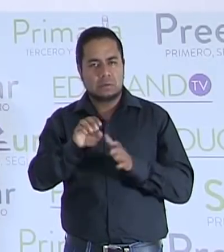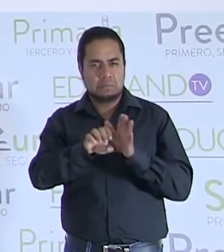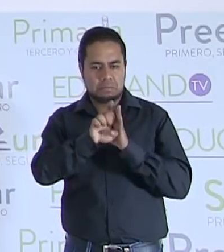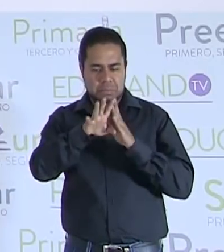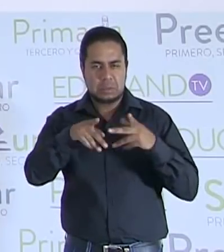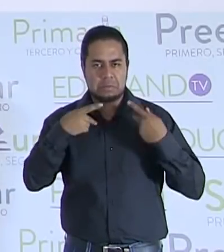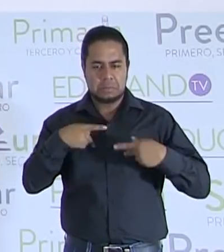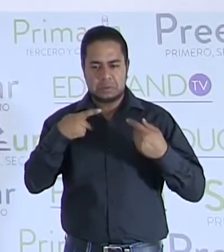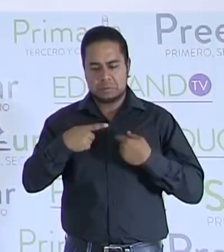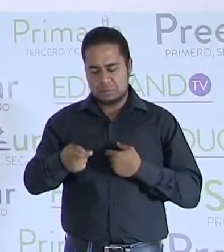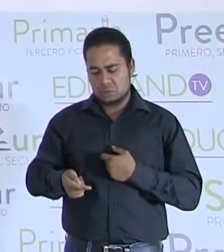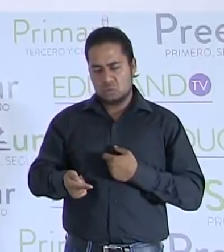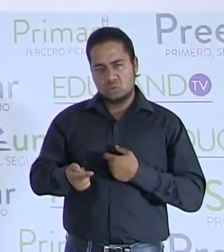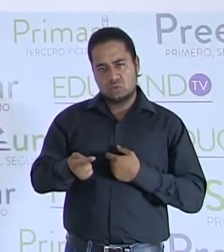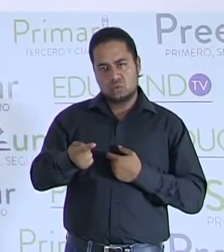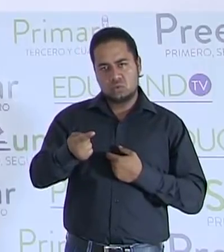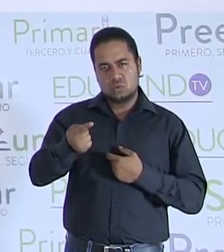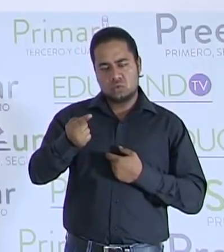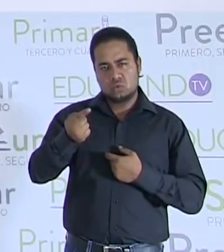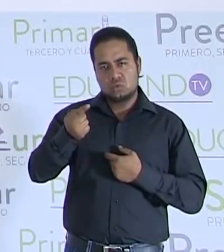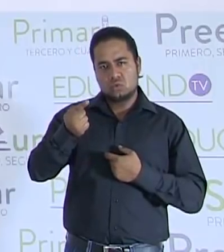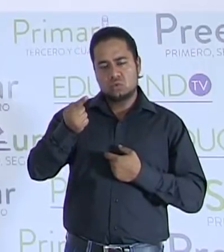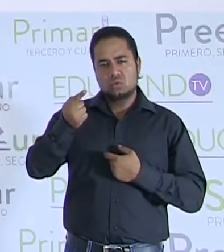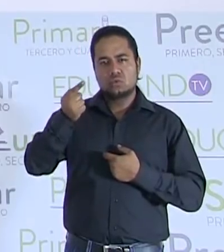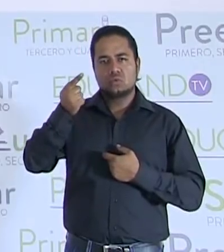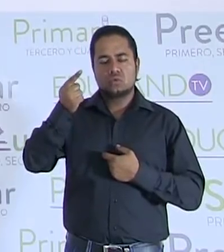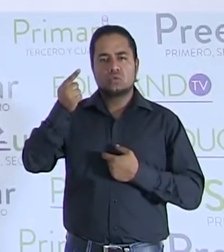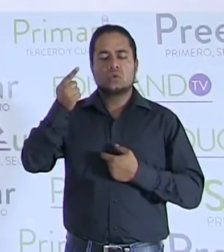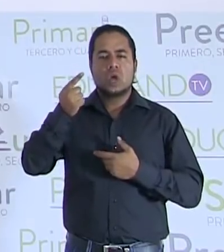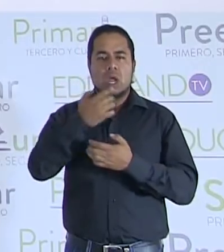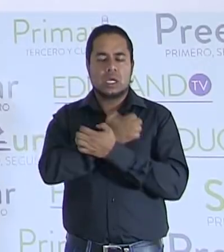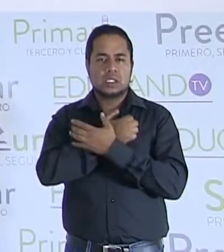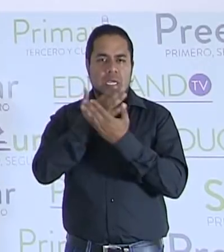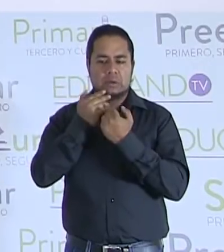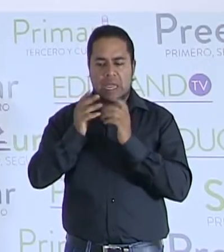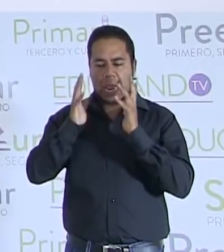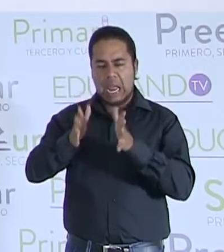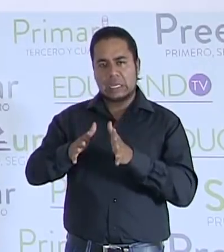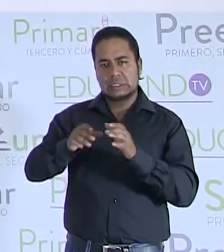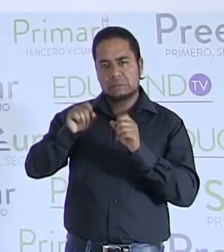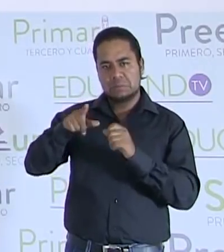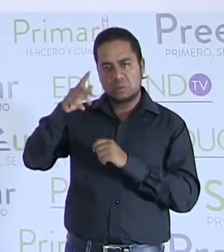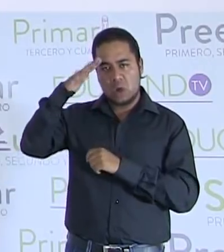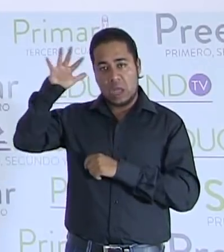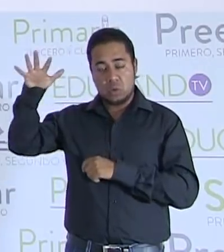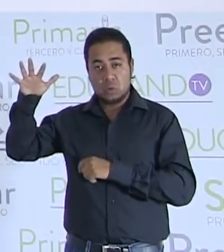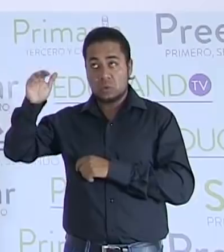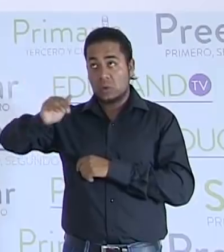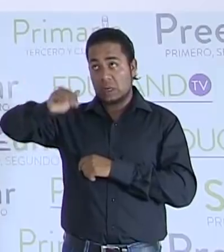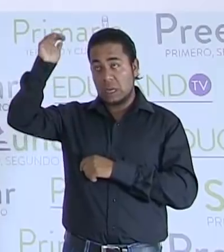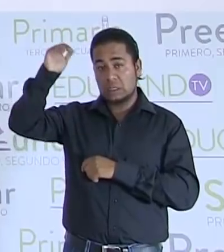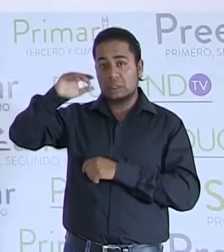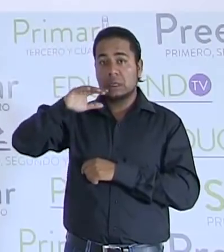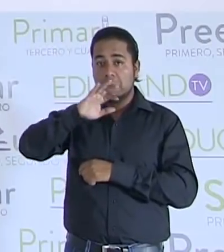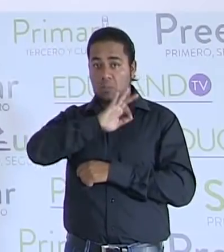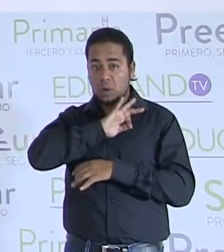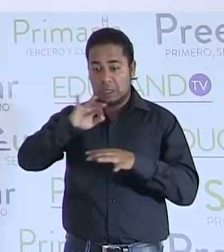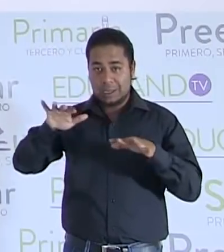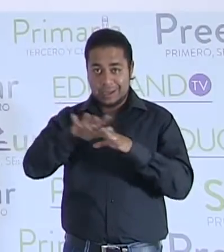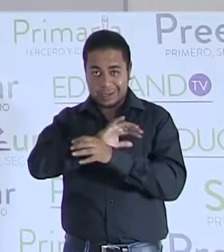creciendo con malos hábitos y lo dejamos así, cuando sea adulto, difícilmente va a poder